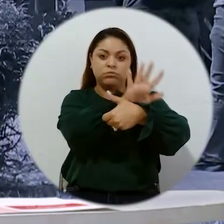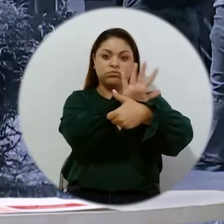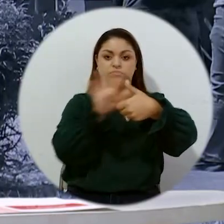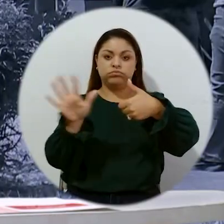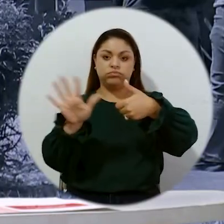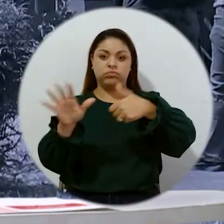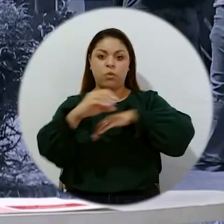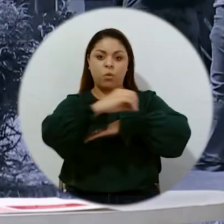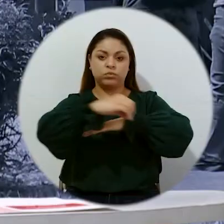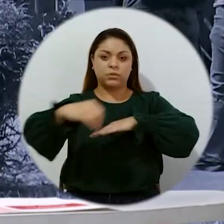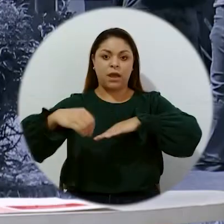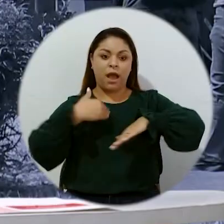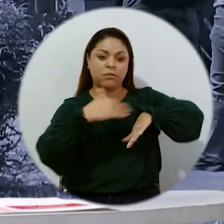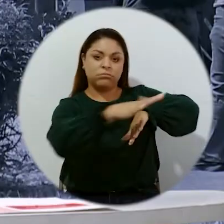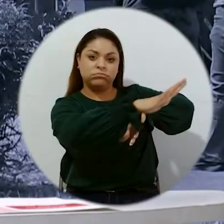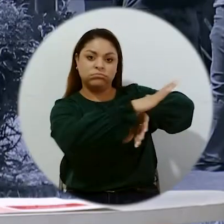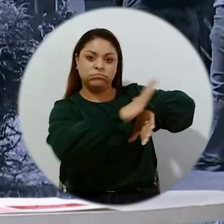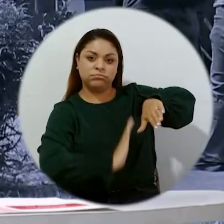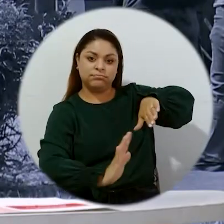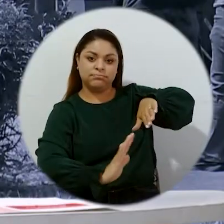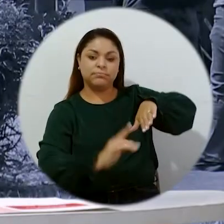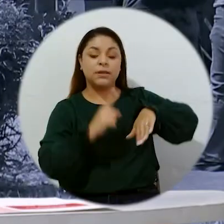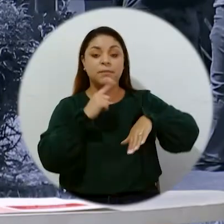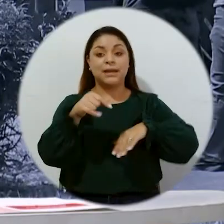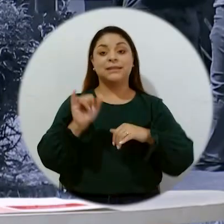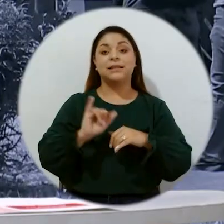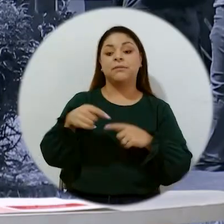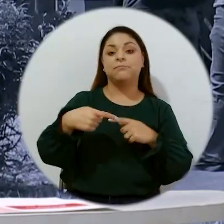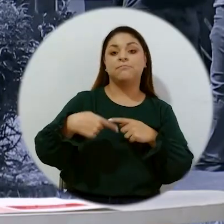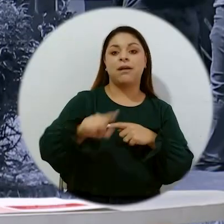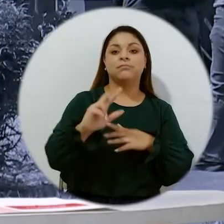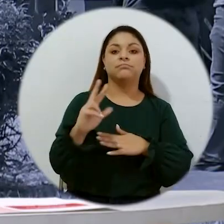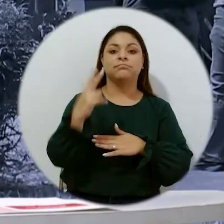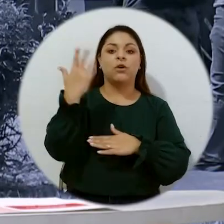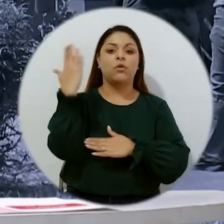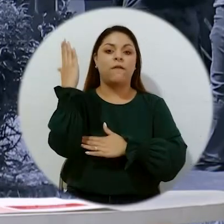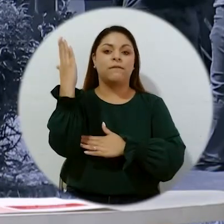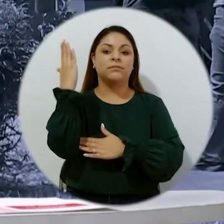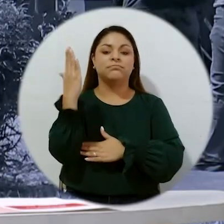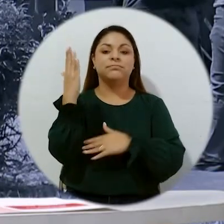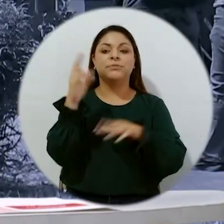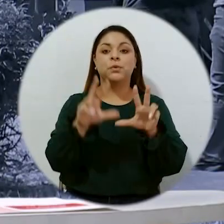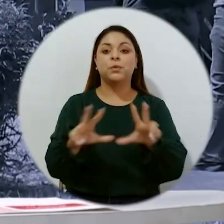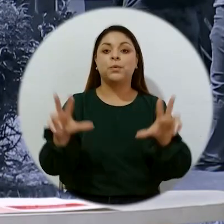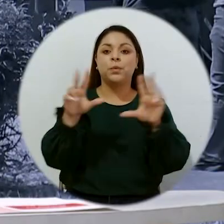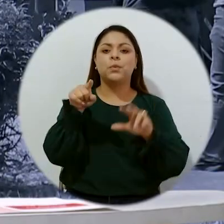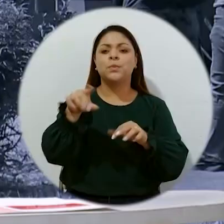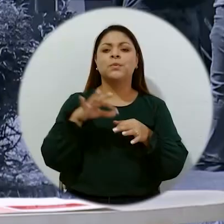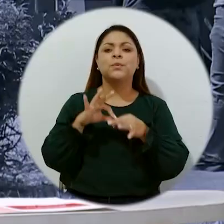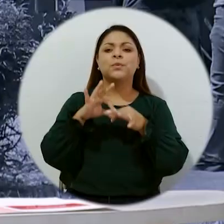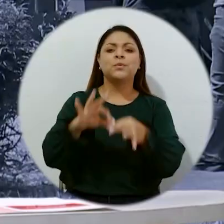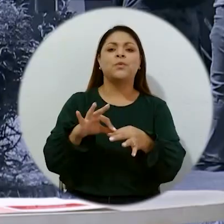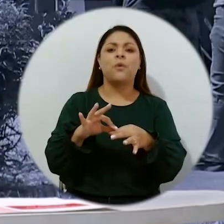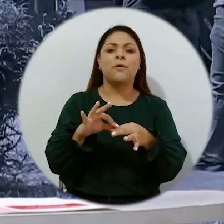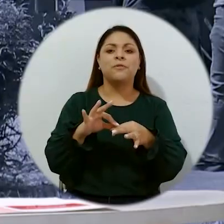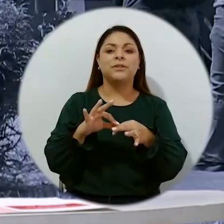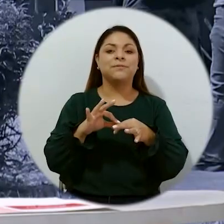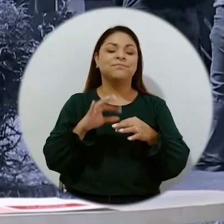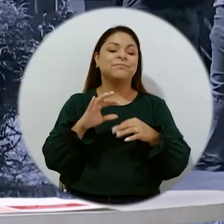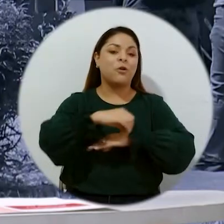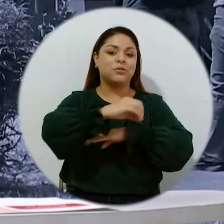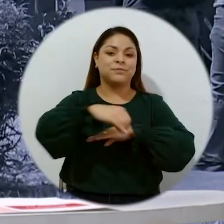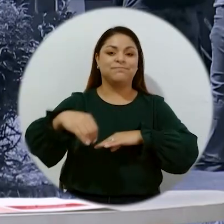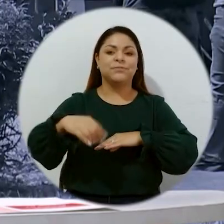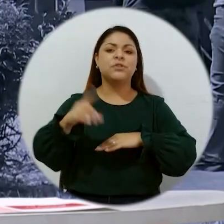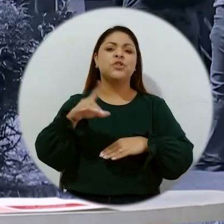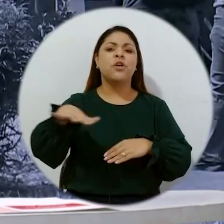también un tema internacional que se va a desarrollar en la 3ª Conferencia de Naciones Unidas sobre los océanos, que tendrá lugar en Francia